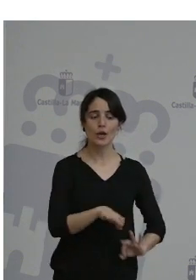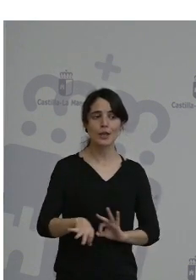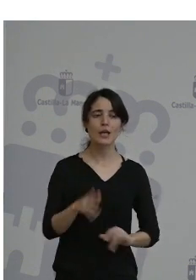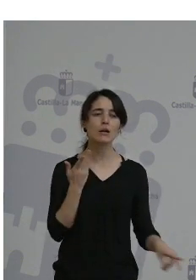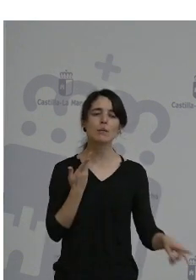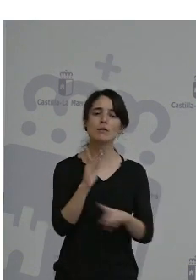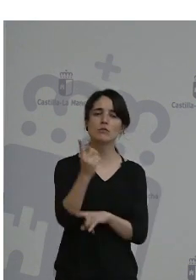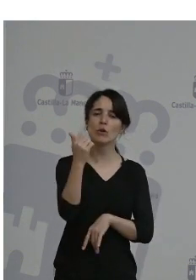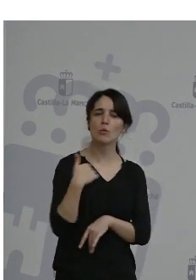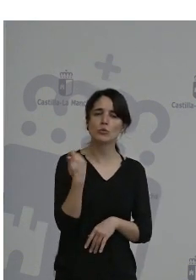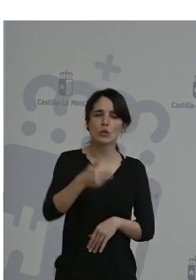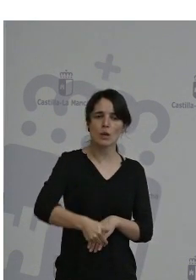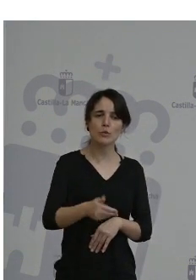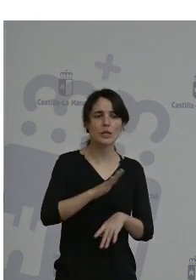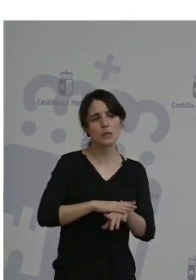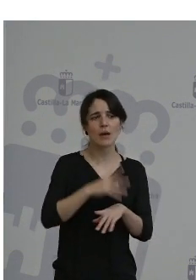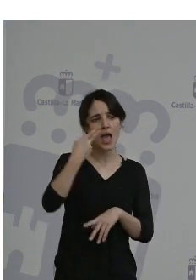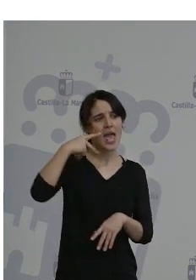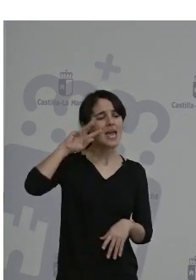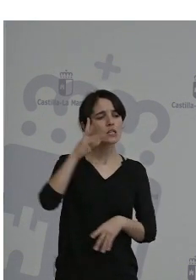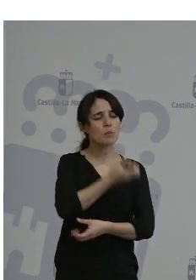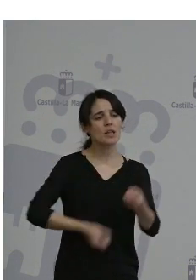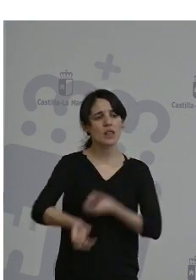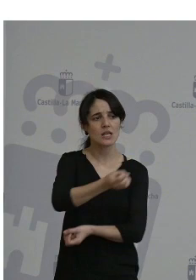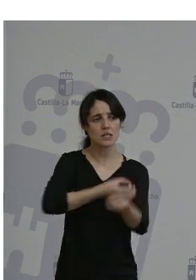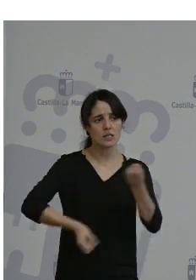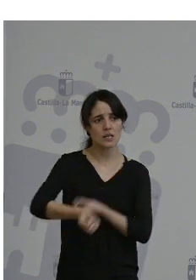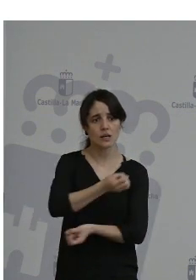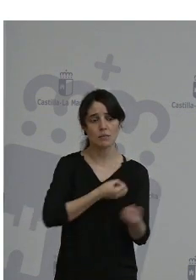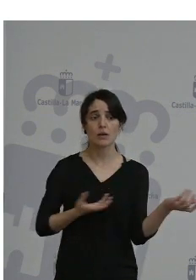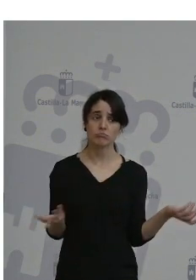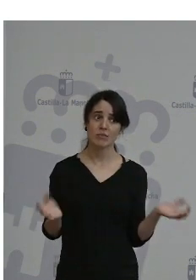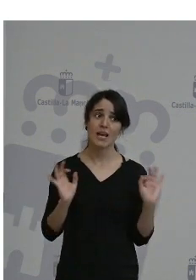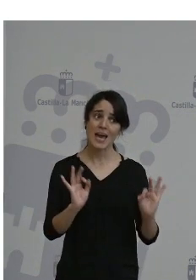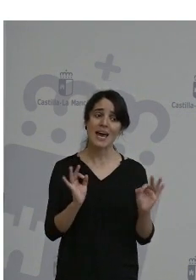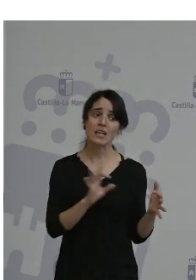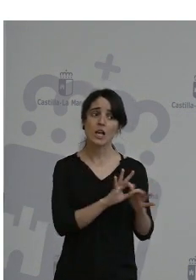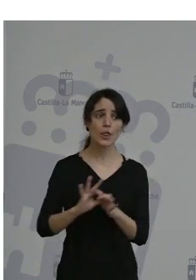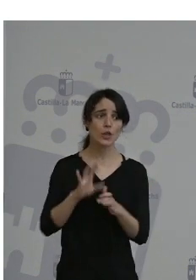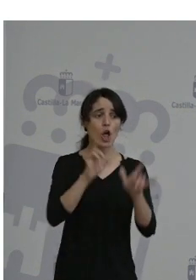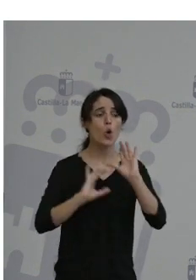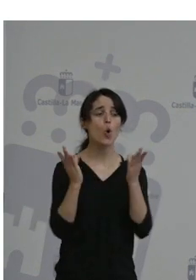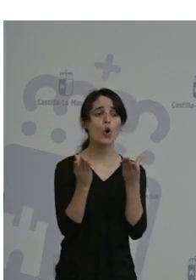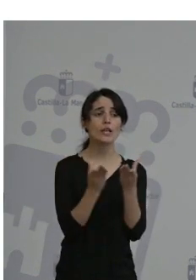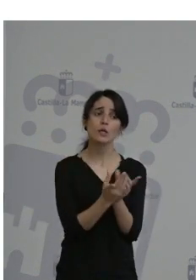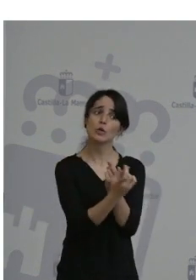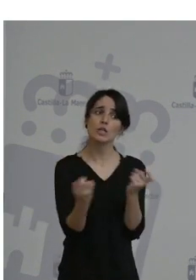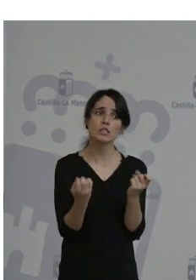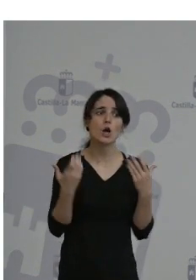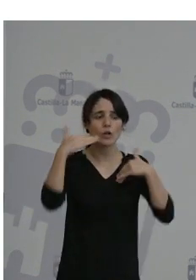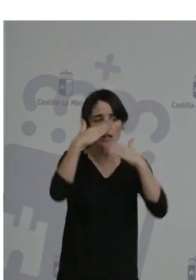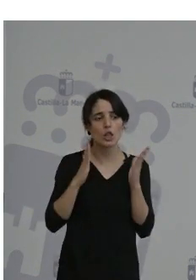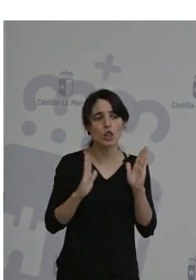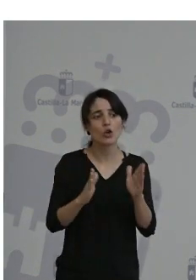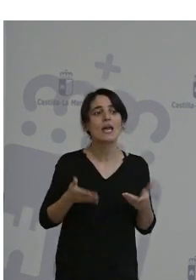oportunidad para intercambiar experiencias sobre un colectivo que merece una especial atención para que entre todos consigamos su